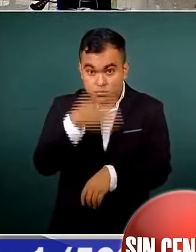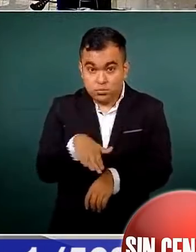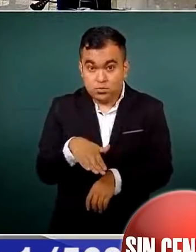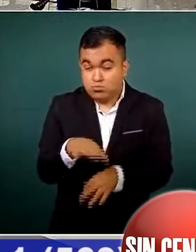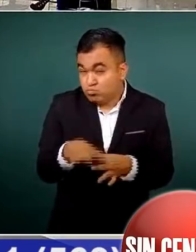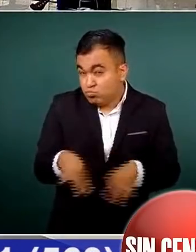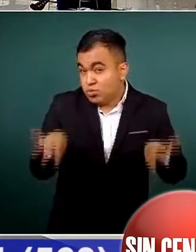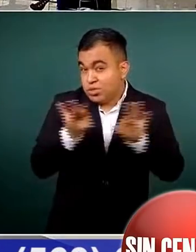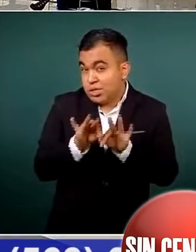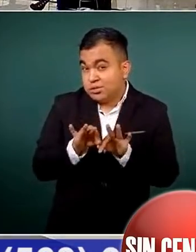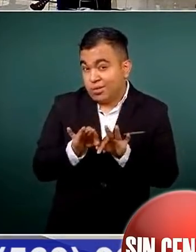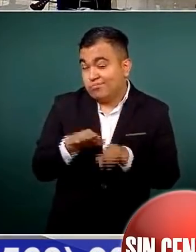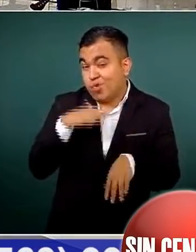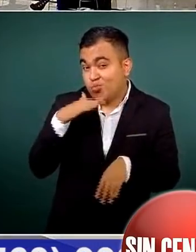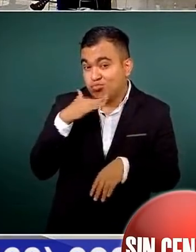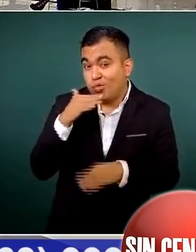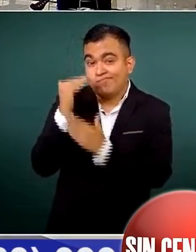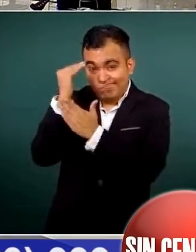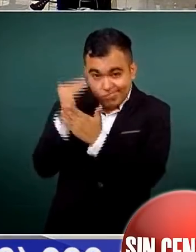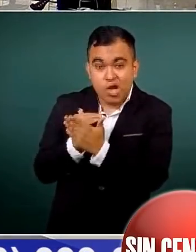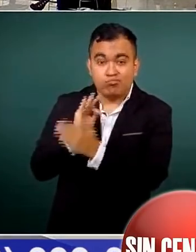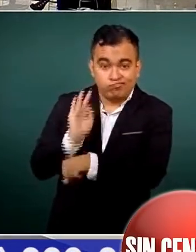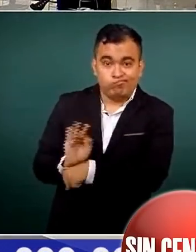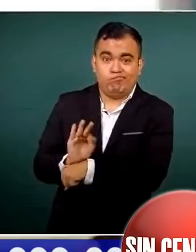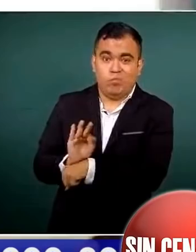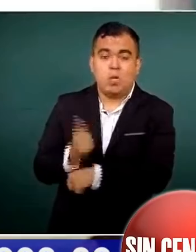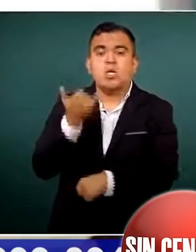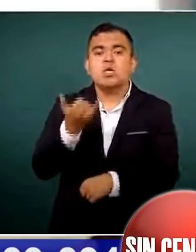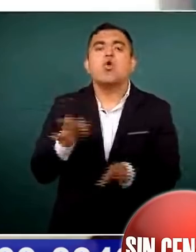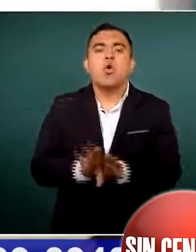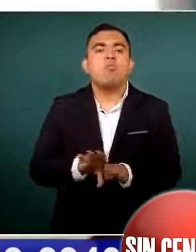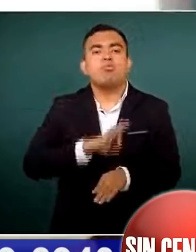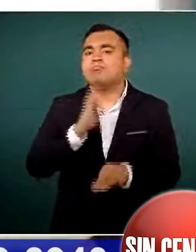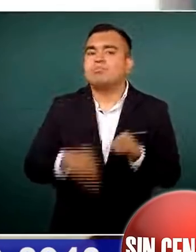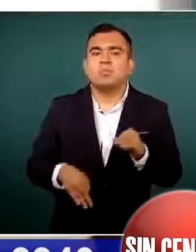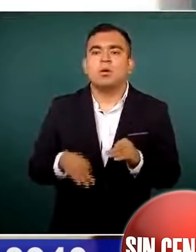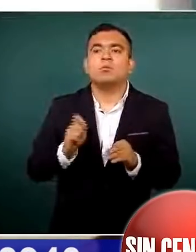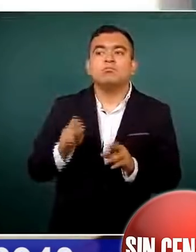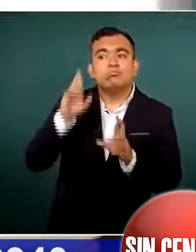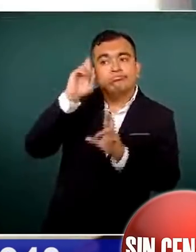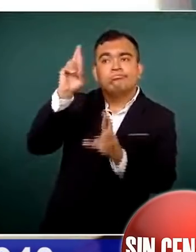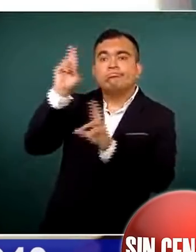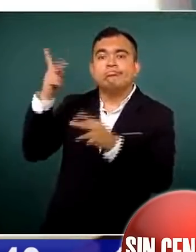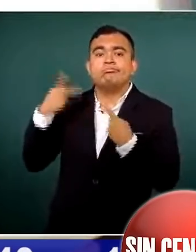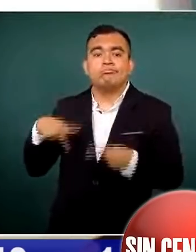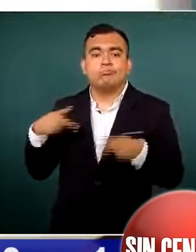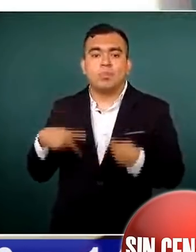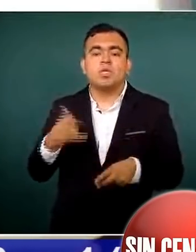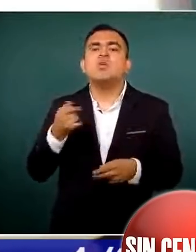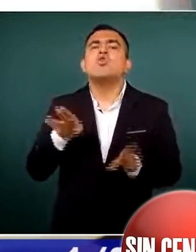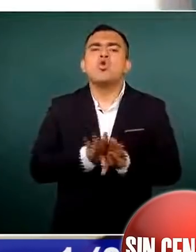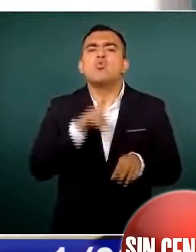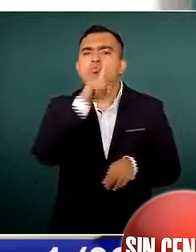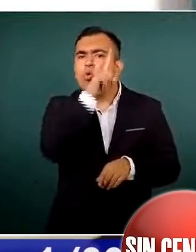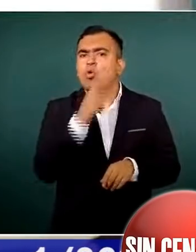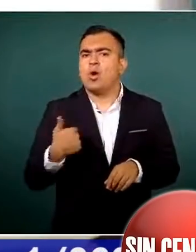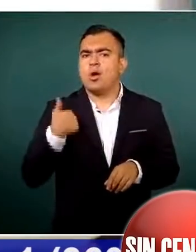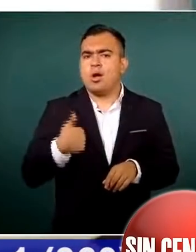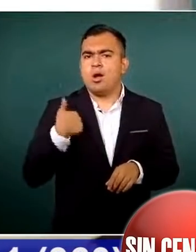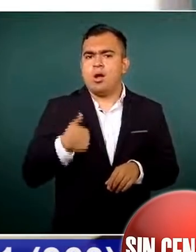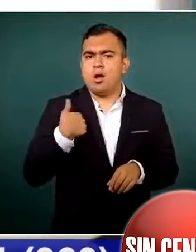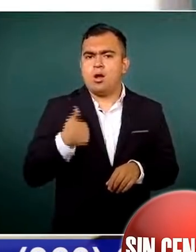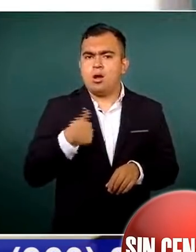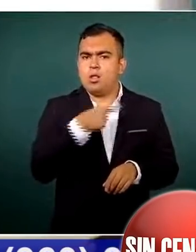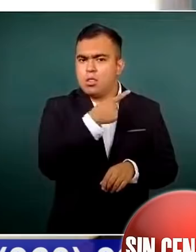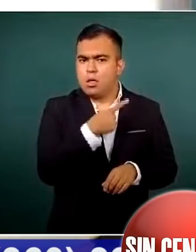terminar con la impunidad, y cómo va la extradición del extitular de la Agencia de Investigación Criminal, que al parecer está en Canadá. ¿Ya hay fecha